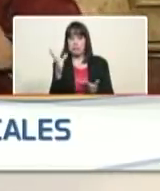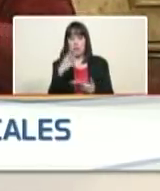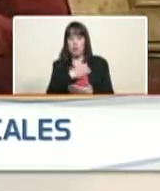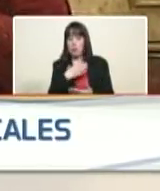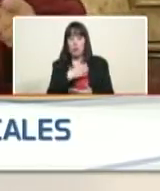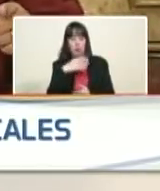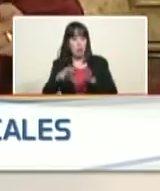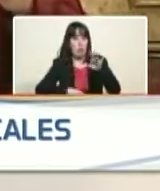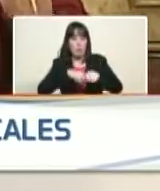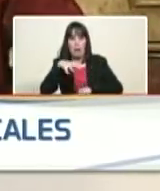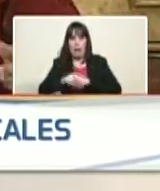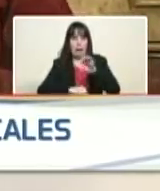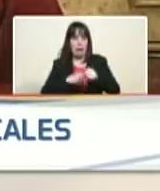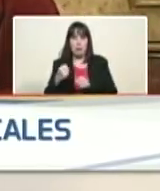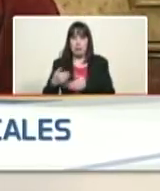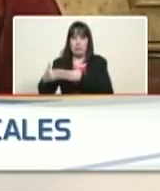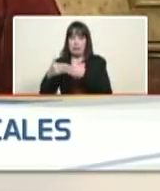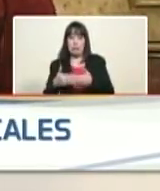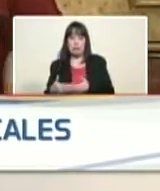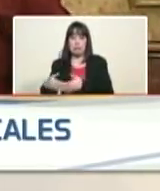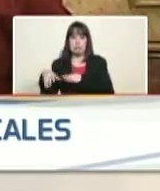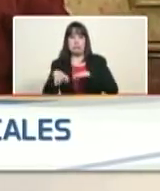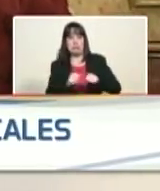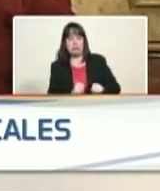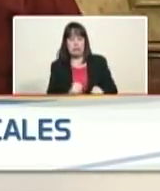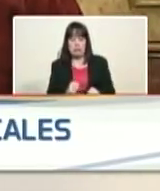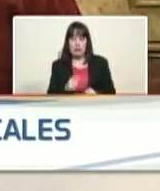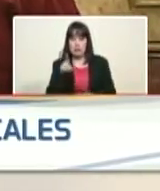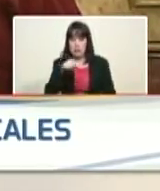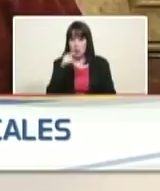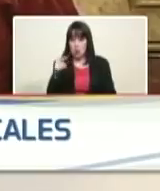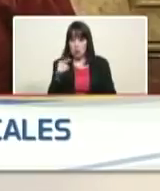económica capitalista, ultraliberal. ¿O miento?